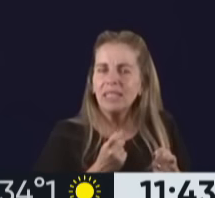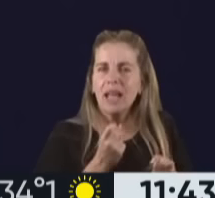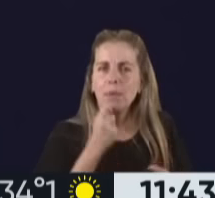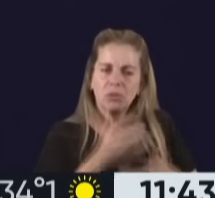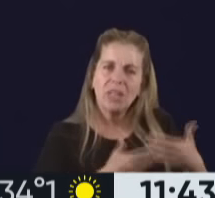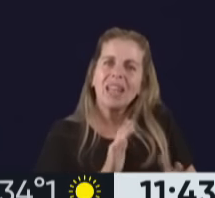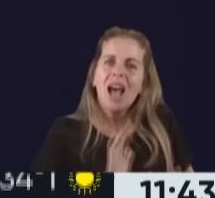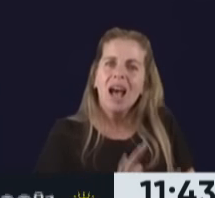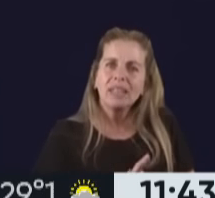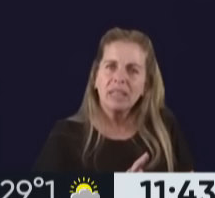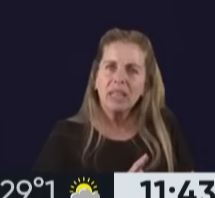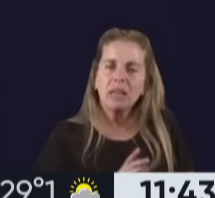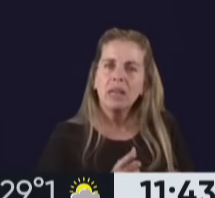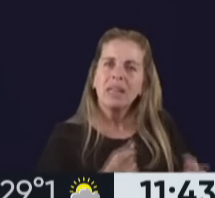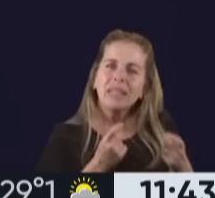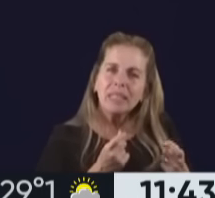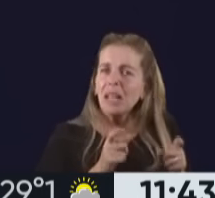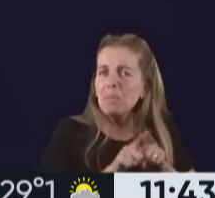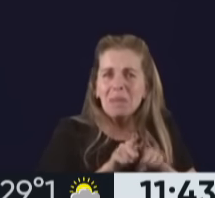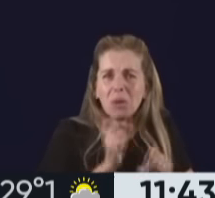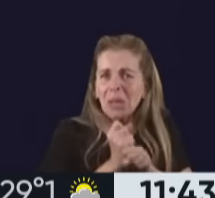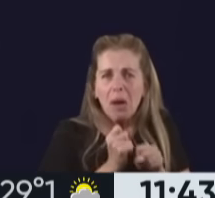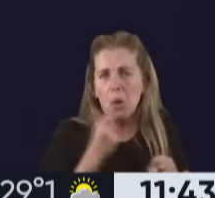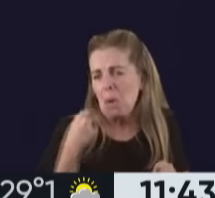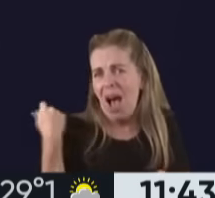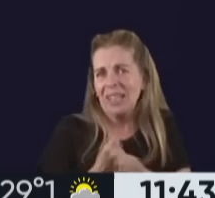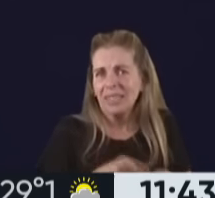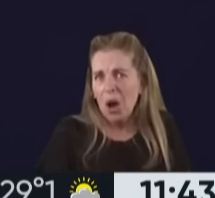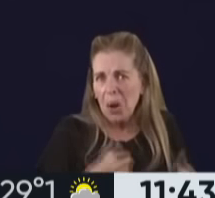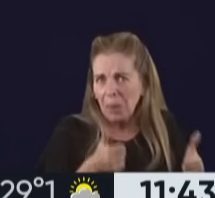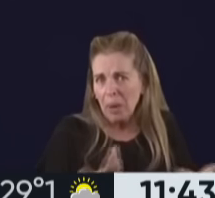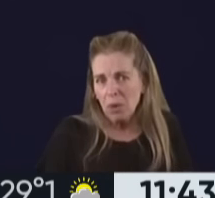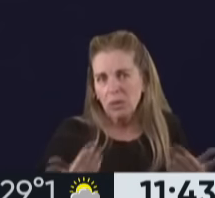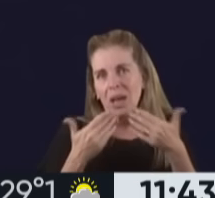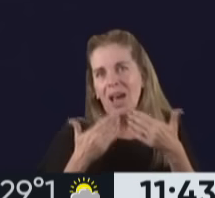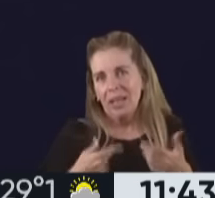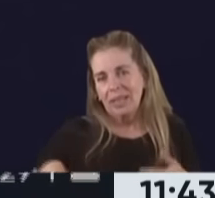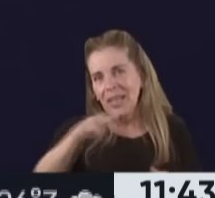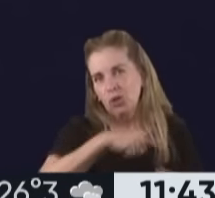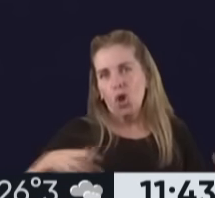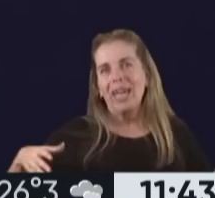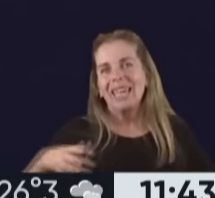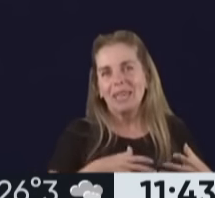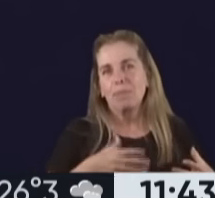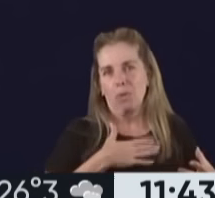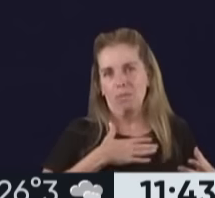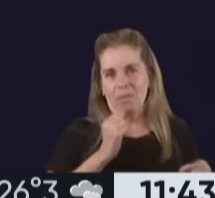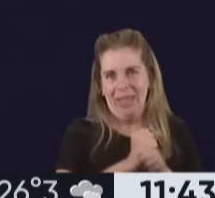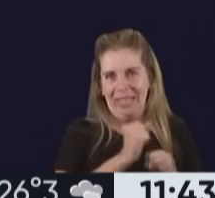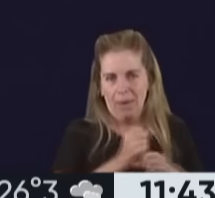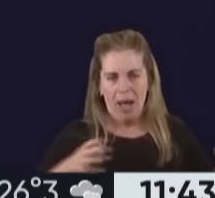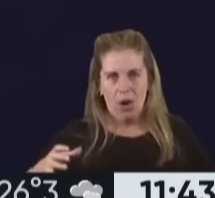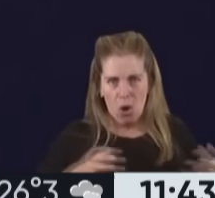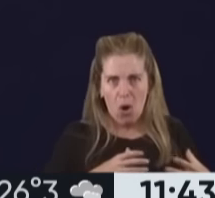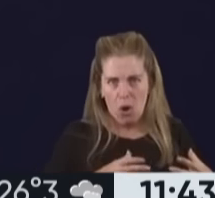los buenos resultados que hemos tenido hasta ahora. Así que de hecho le agradezco a todos los que la conforman porque hemos trabajado muy bien este